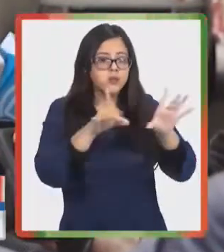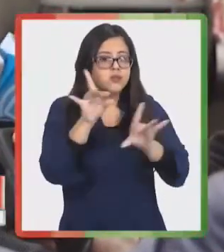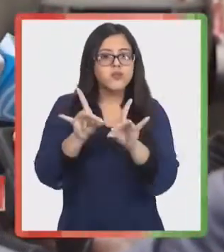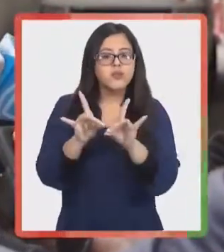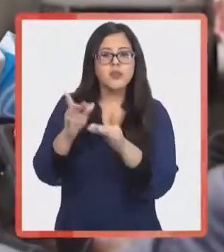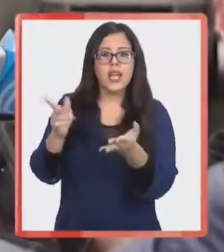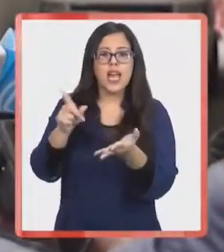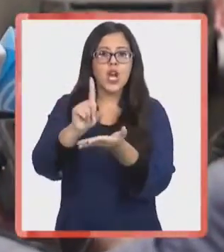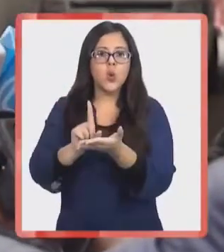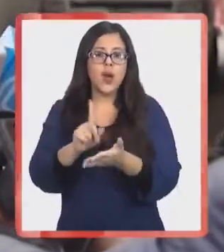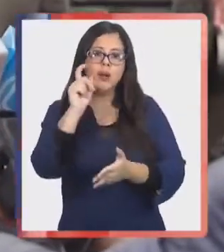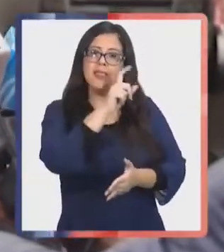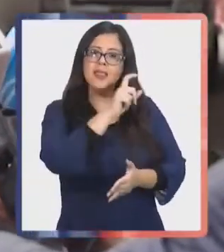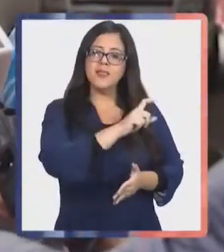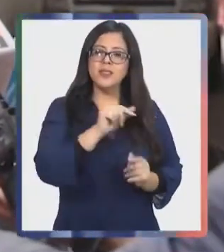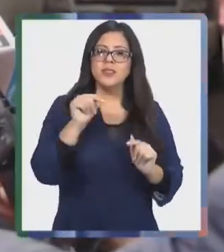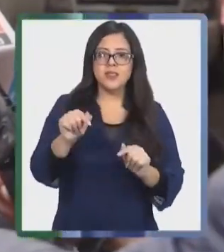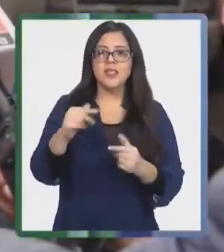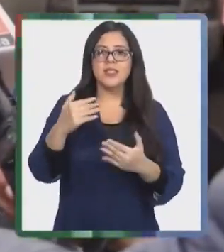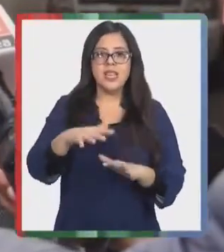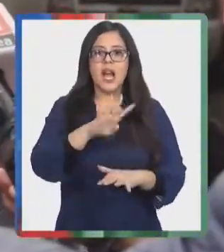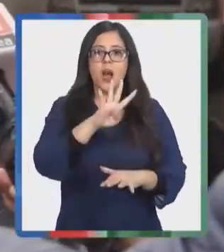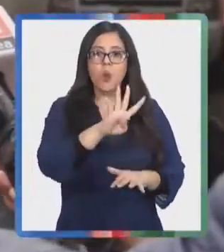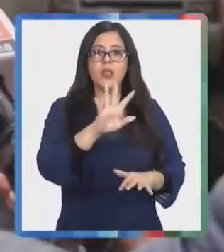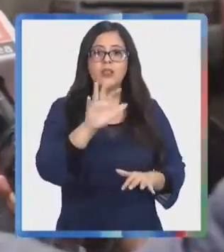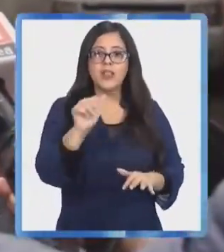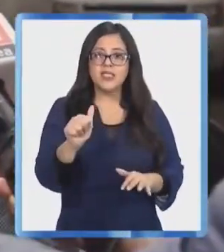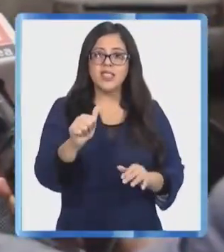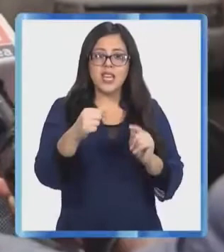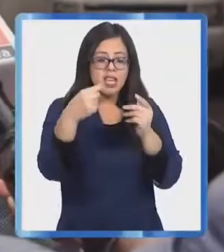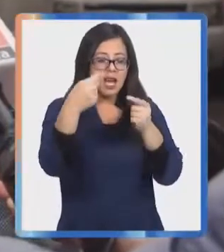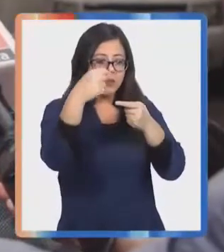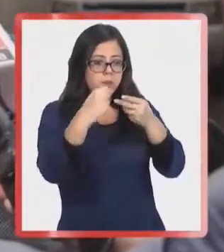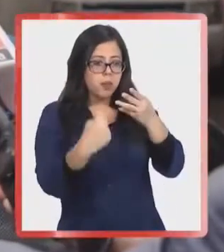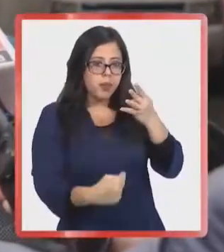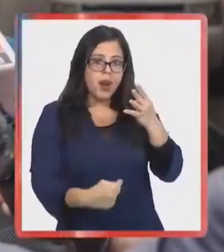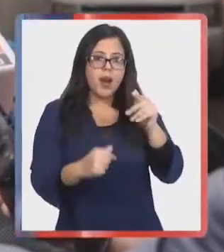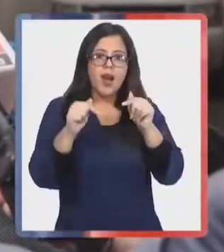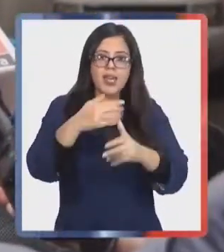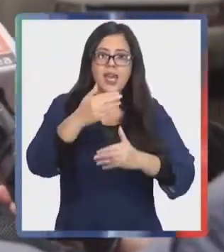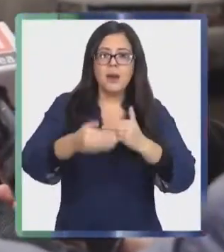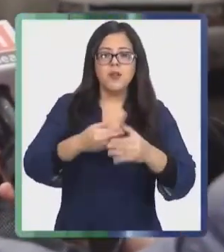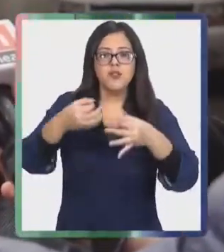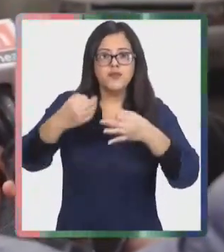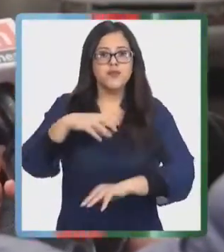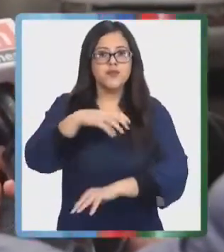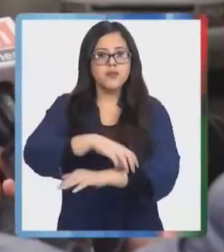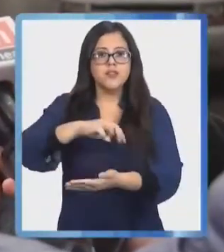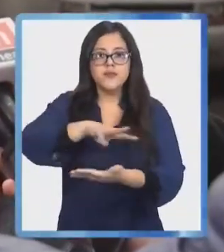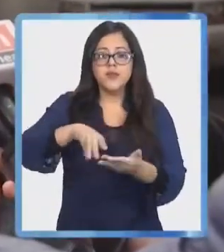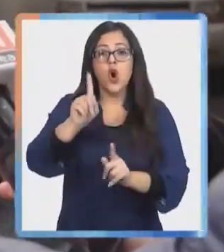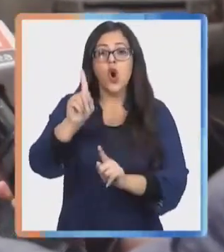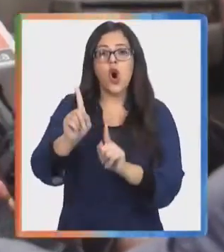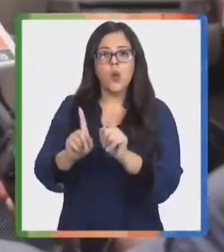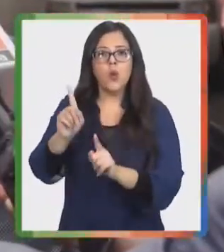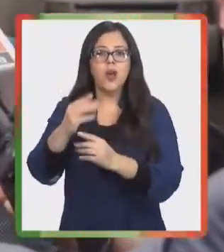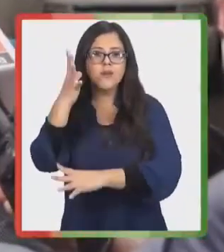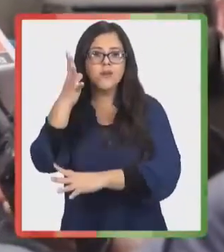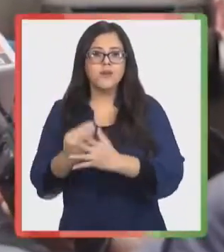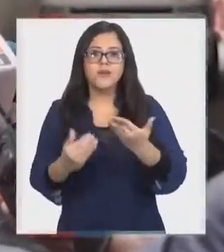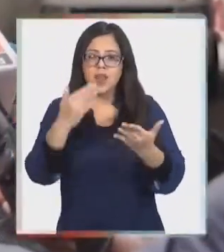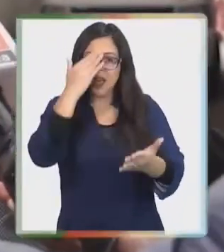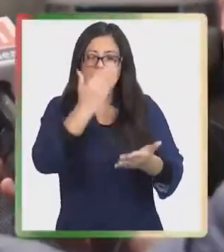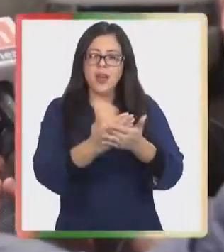también identificar sectorialmente los puntos críticos y ya tenemos 46 medidas de mitigación en la región del Maule en proceso o que ya están